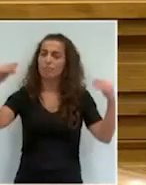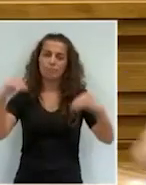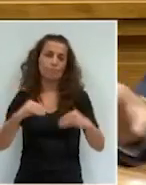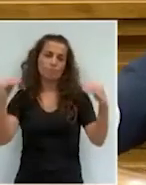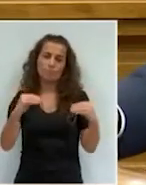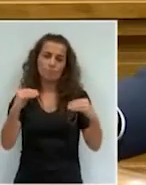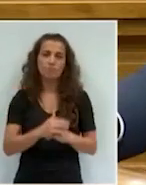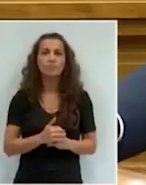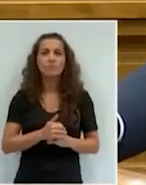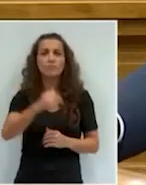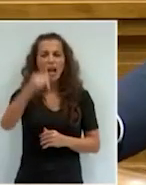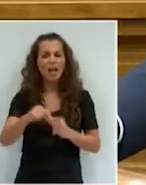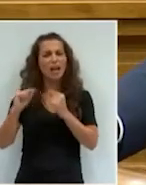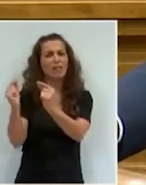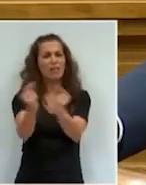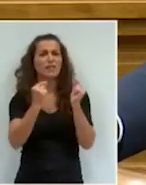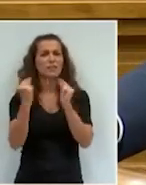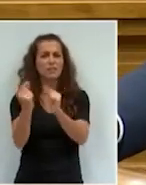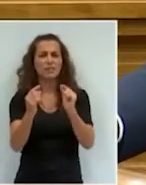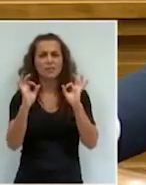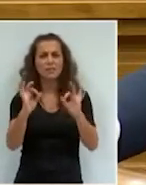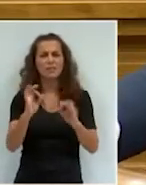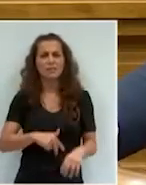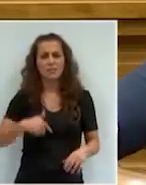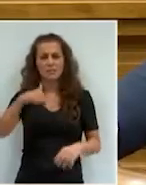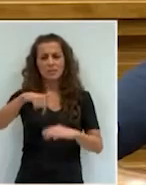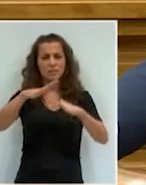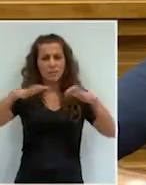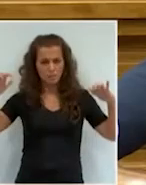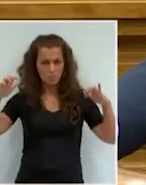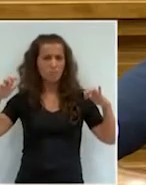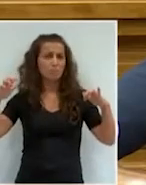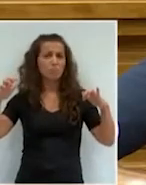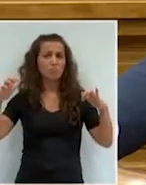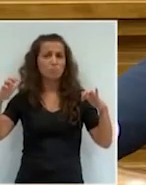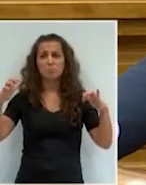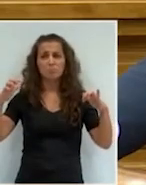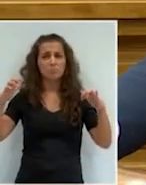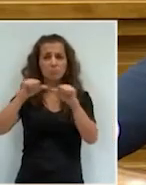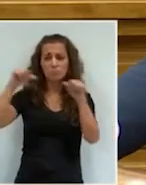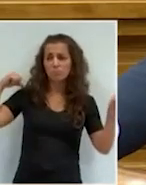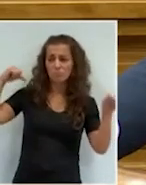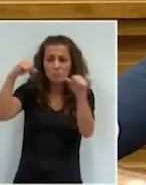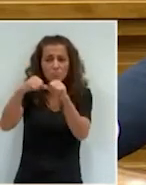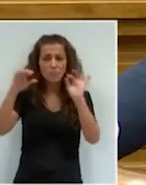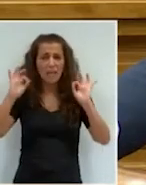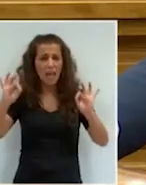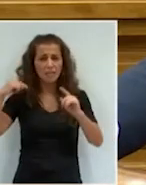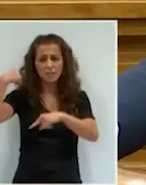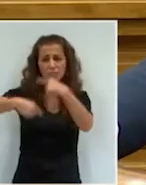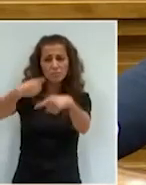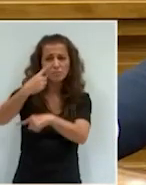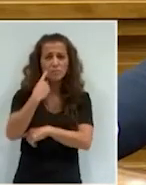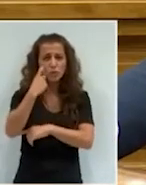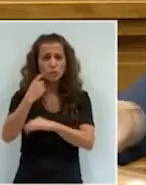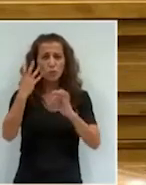euros que sufre Castilla la Mancha o dejar de ser una de las cuatro regiones infra finin cadas del país en este sentido Núñez afirma que